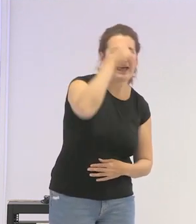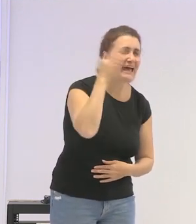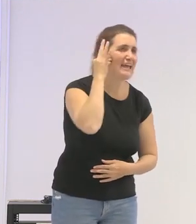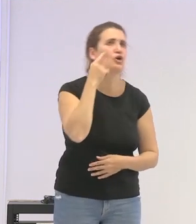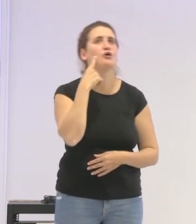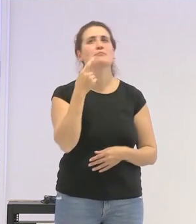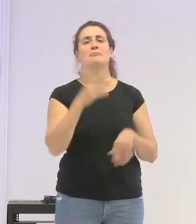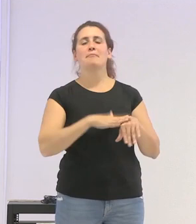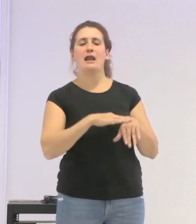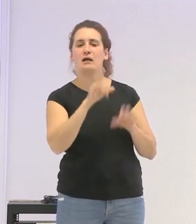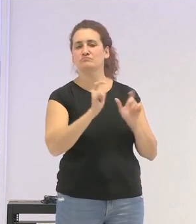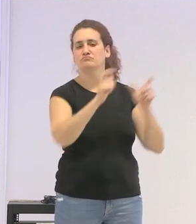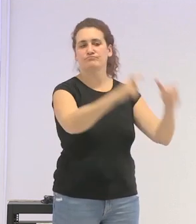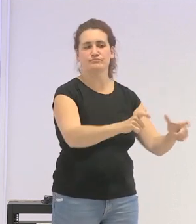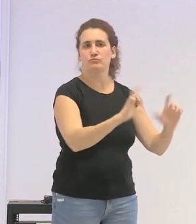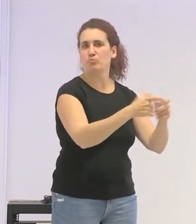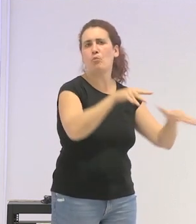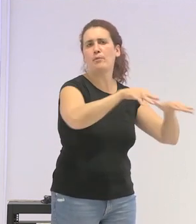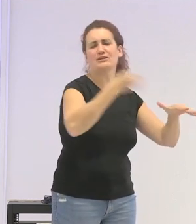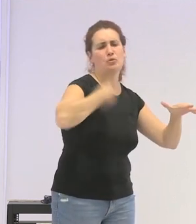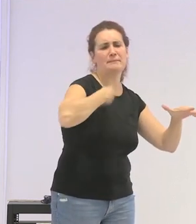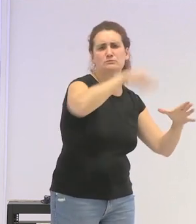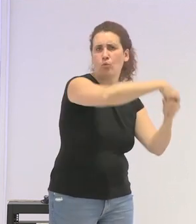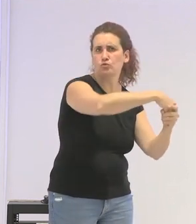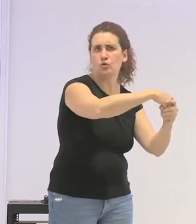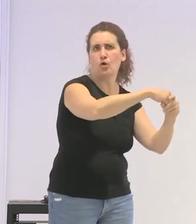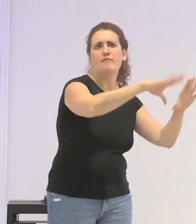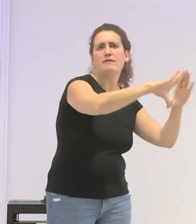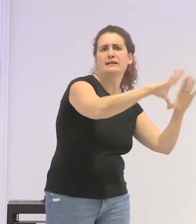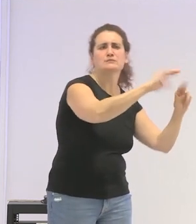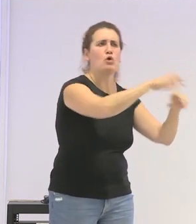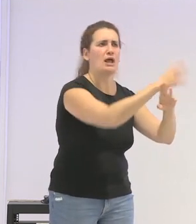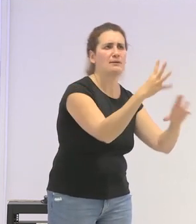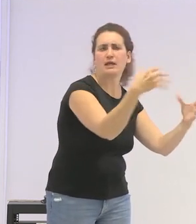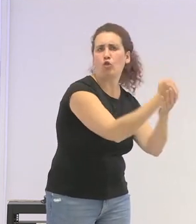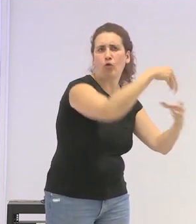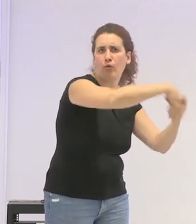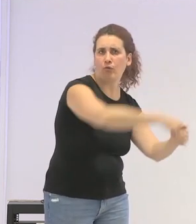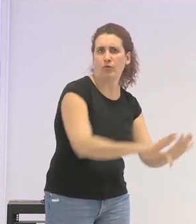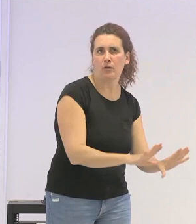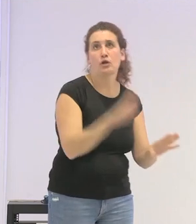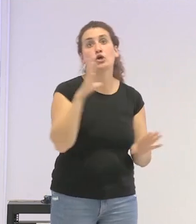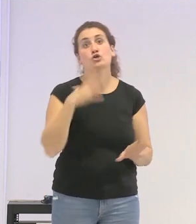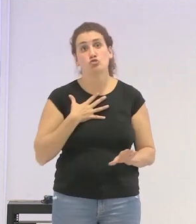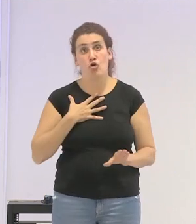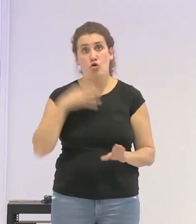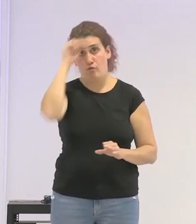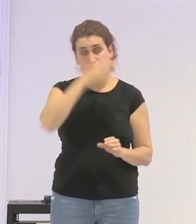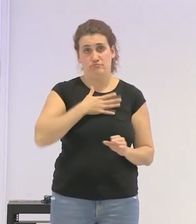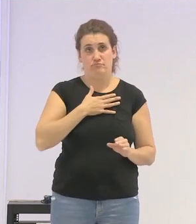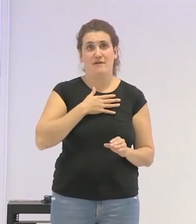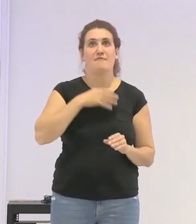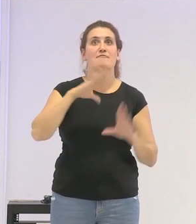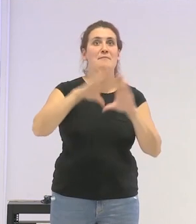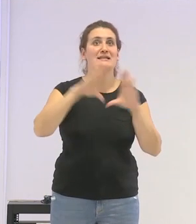para ponerse a todo eso en un mismo movimiento, por así decir. Y nosotros, bueno, yo creo que un feminismo antifascista